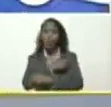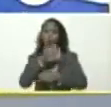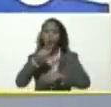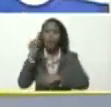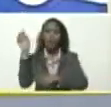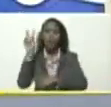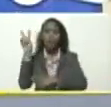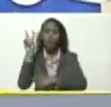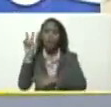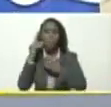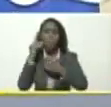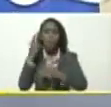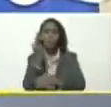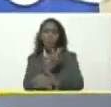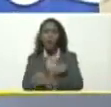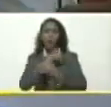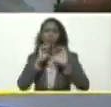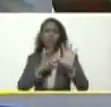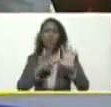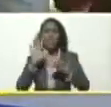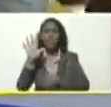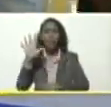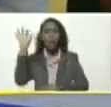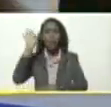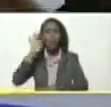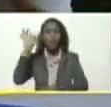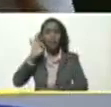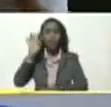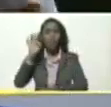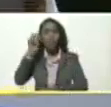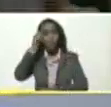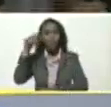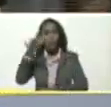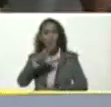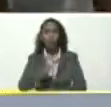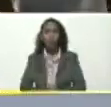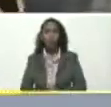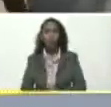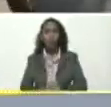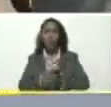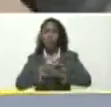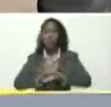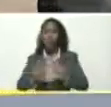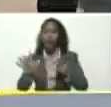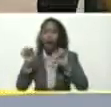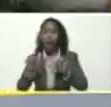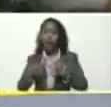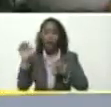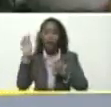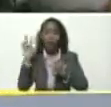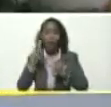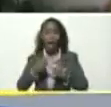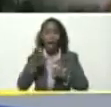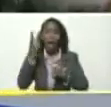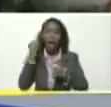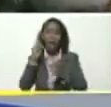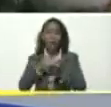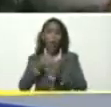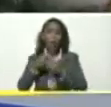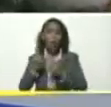Venezuela para vacunar el 95% de la población. Ya están en Venezuela. Ayer llegó otro